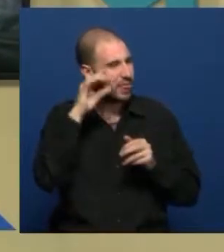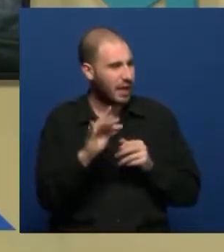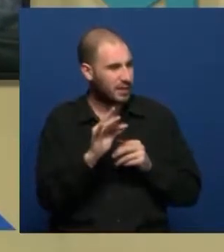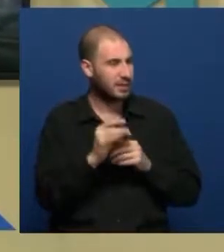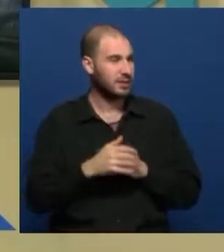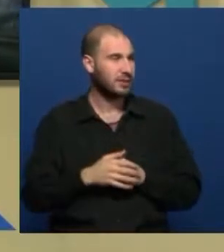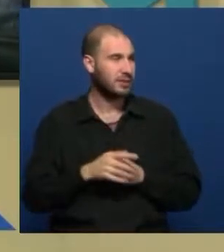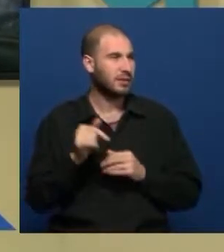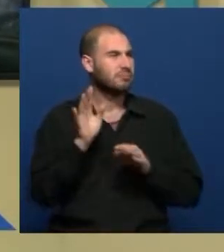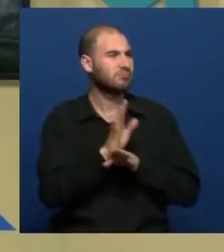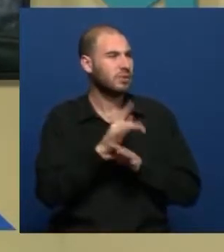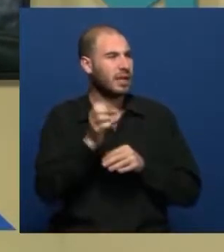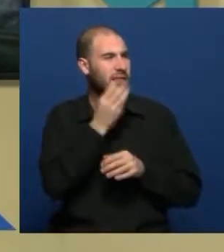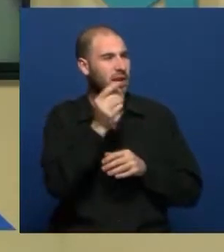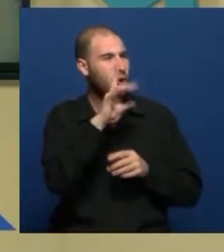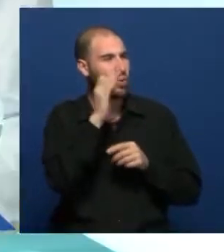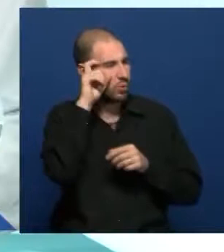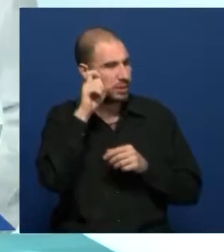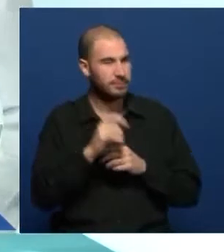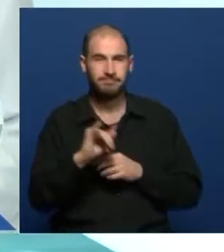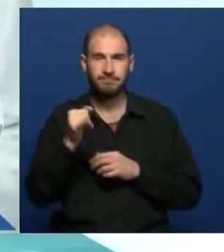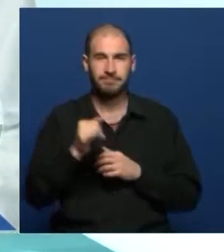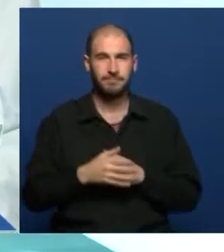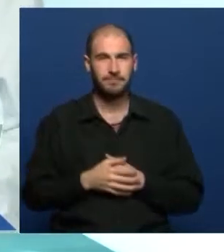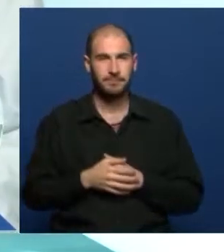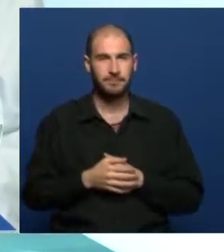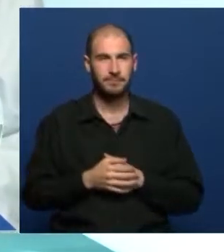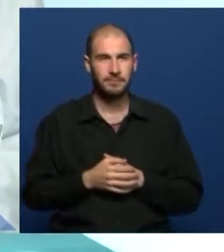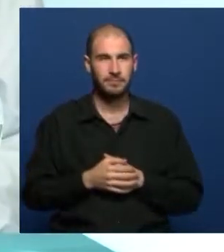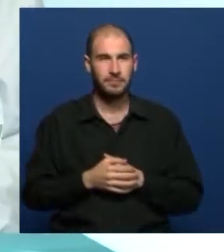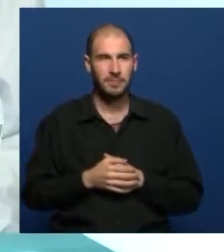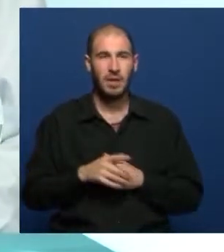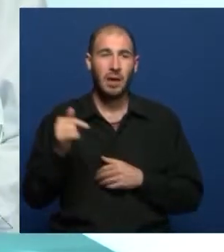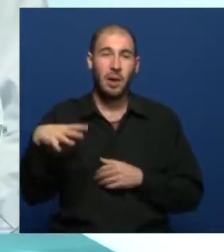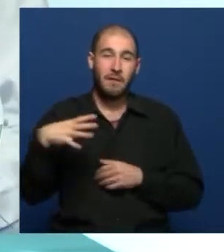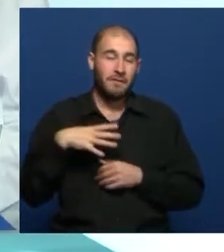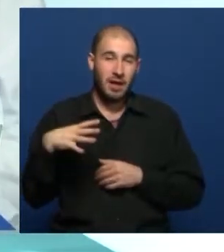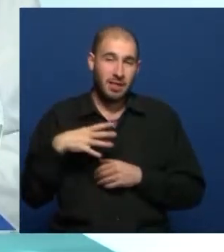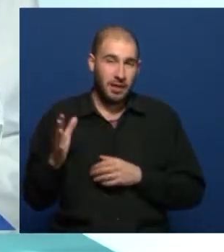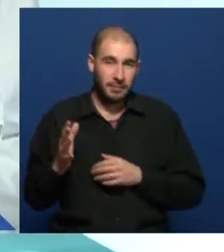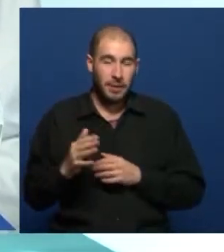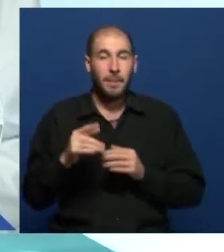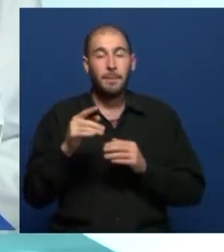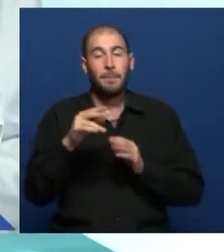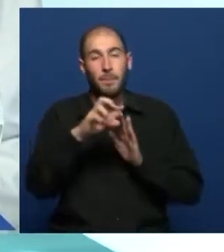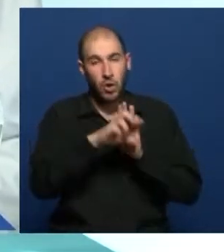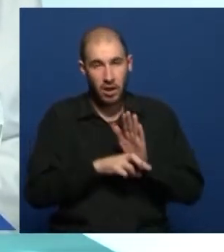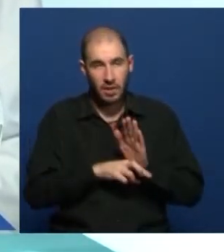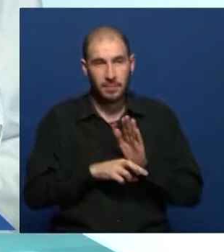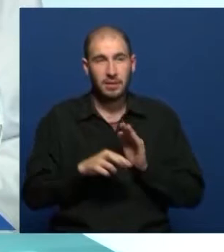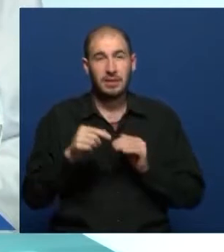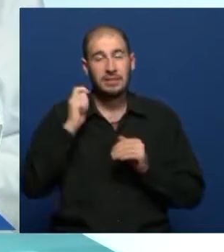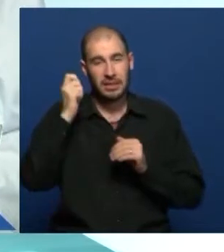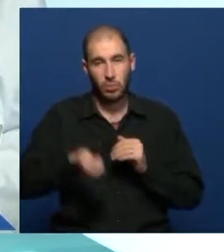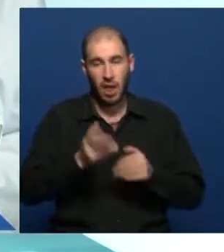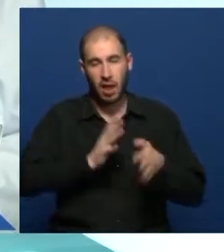se espera que en este sentido declaró el lunes mariano luque no si es correcto lo que está quedando según el programa que ha hecho el